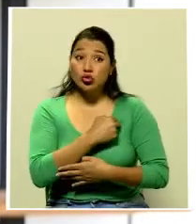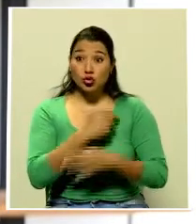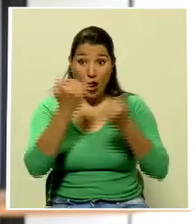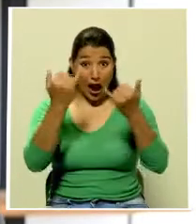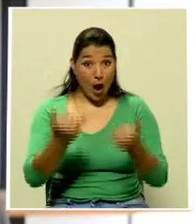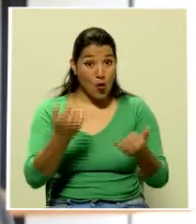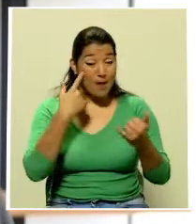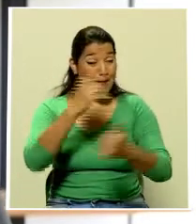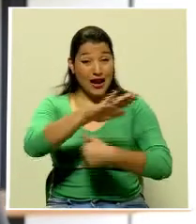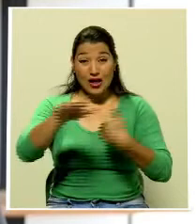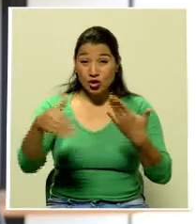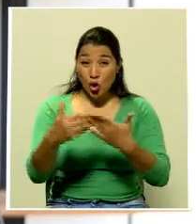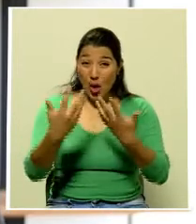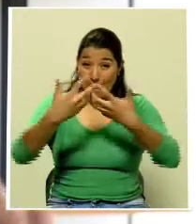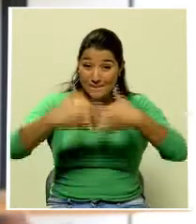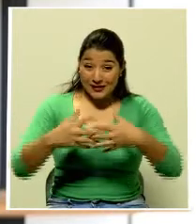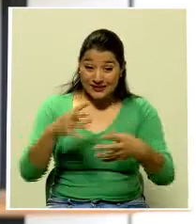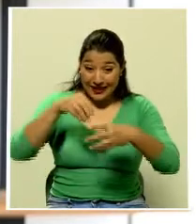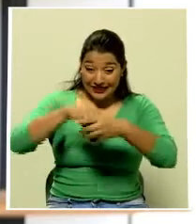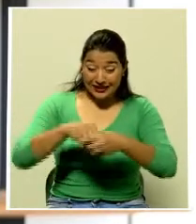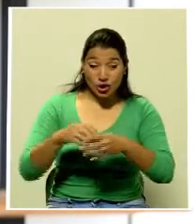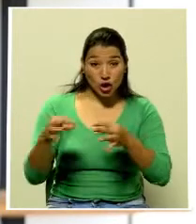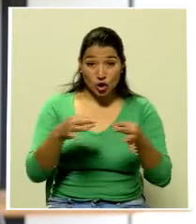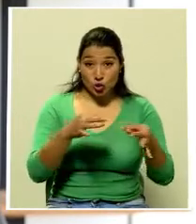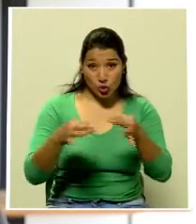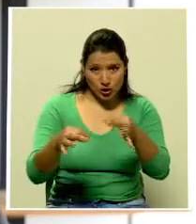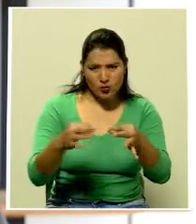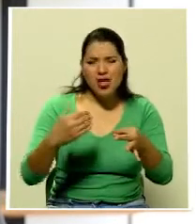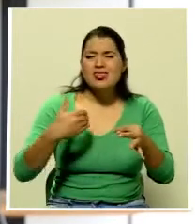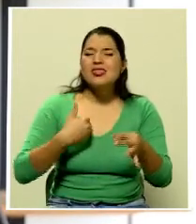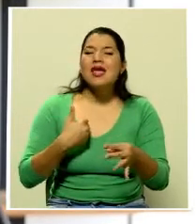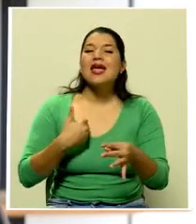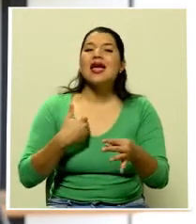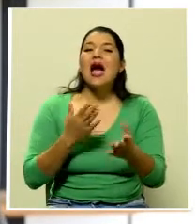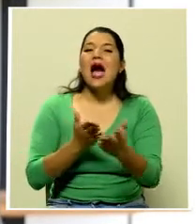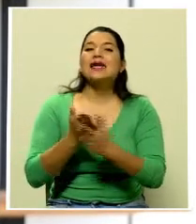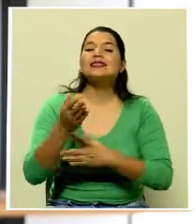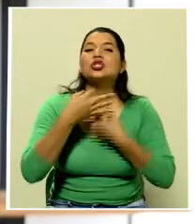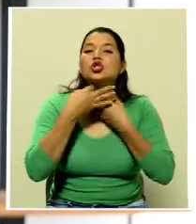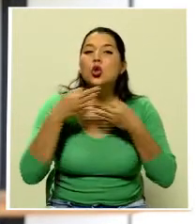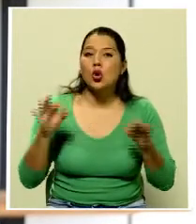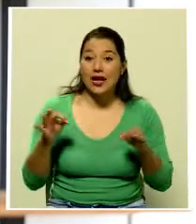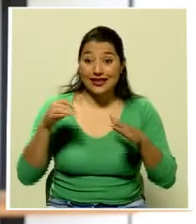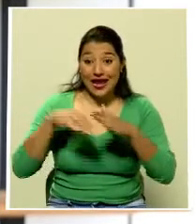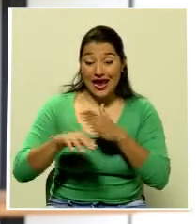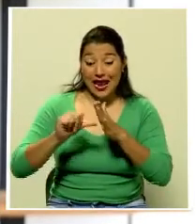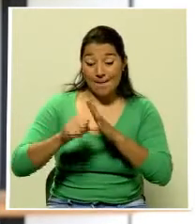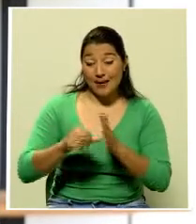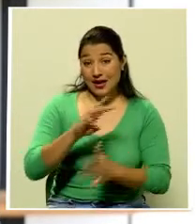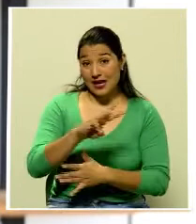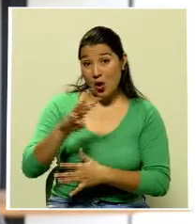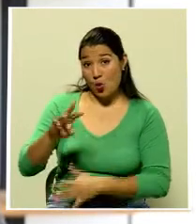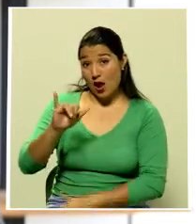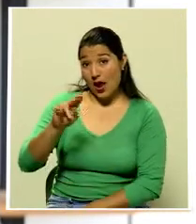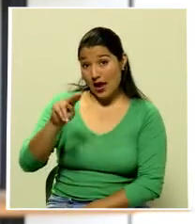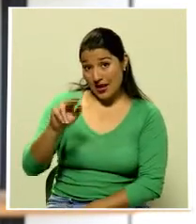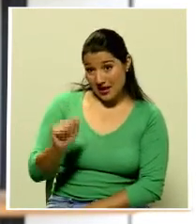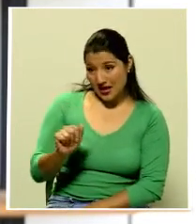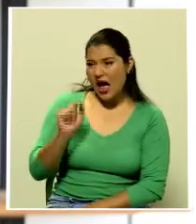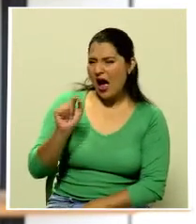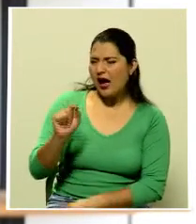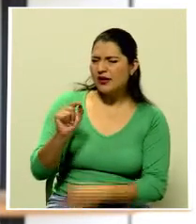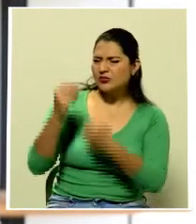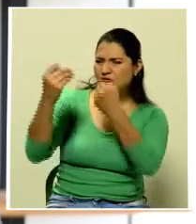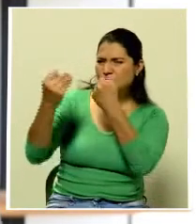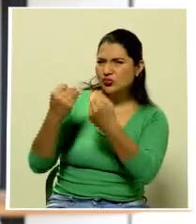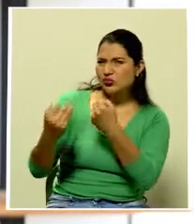sector de manera gratis el acceso en la página web del INA a esta caja de herramientas que va a mandar también una señal